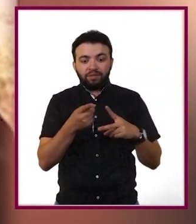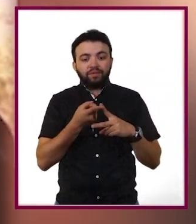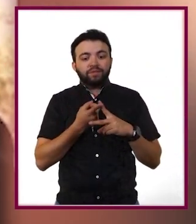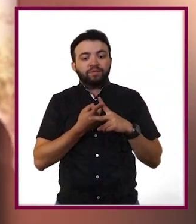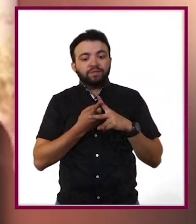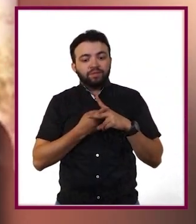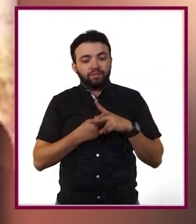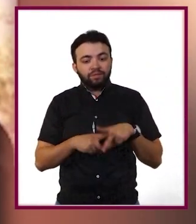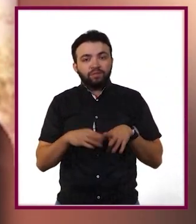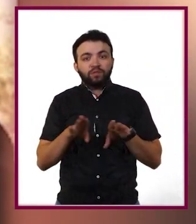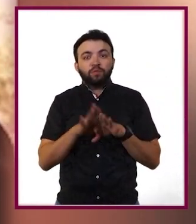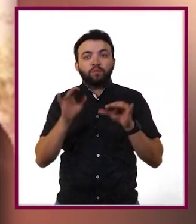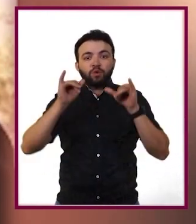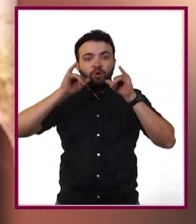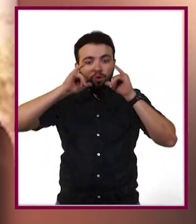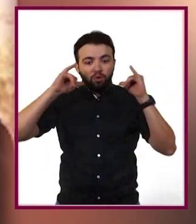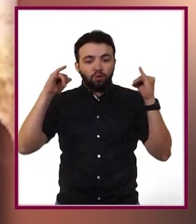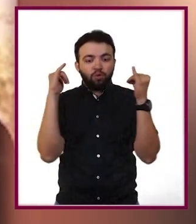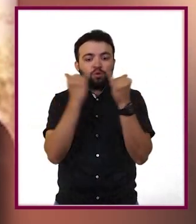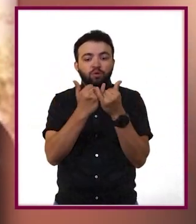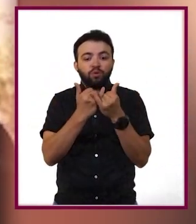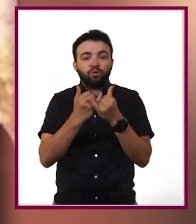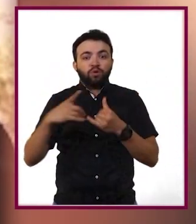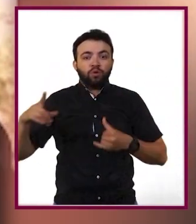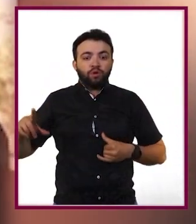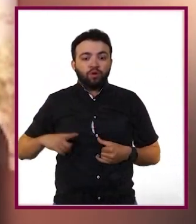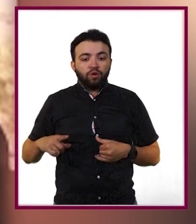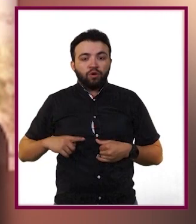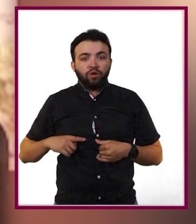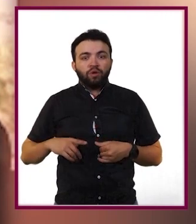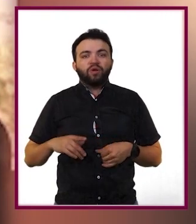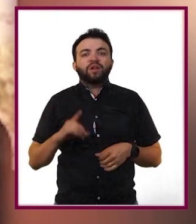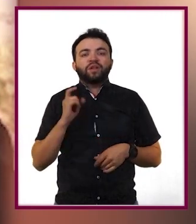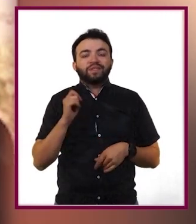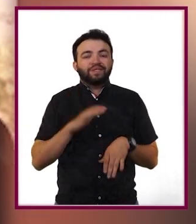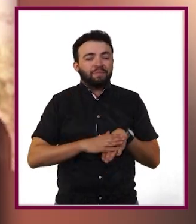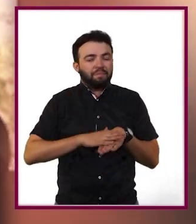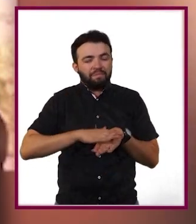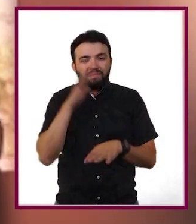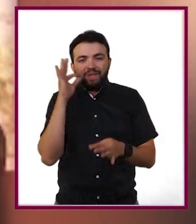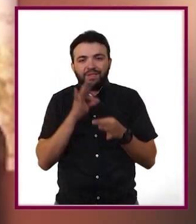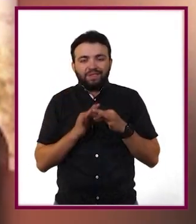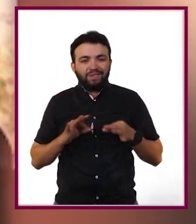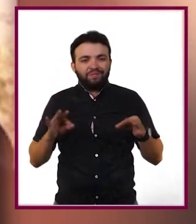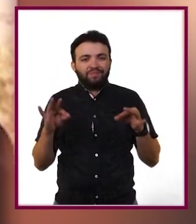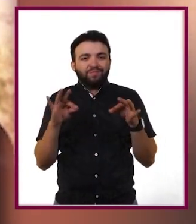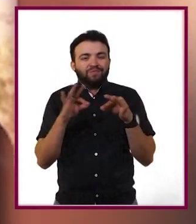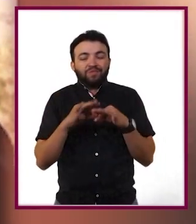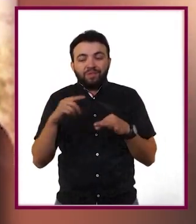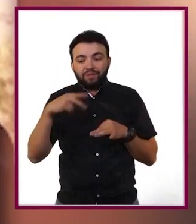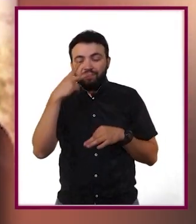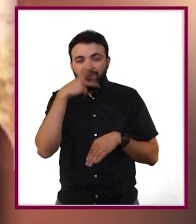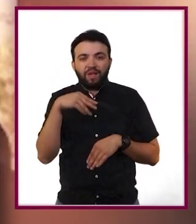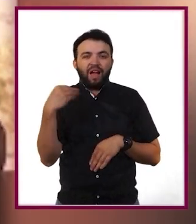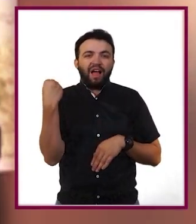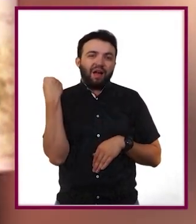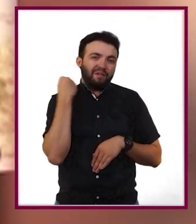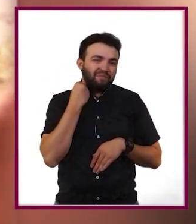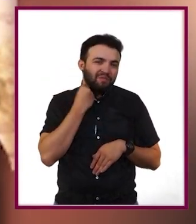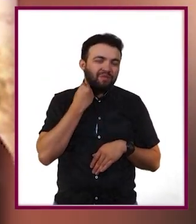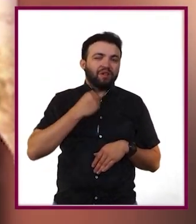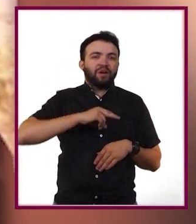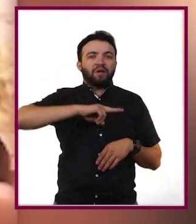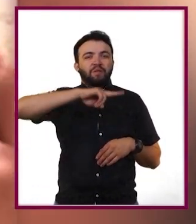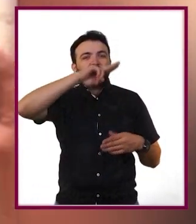y además conforma una junta de gobierno con lo más prestigioso que había en México,